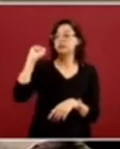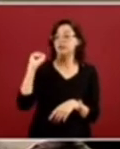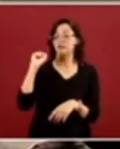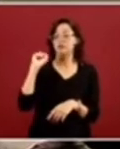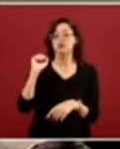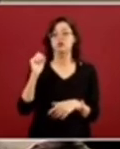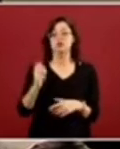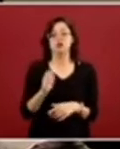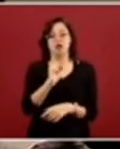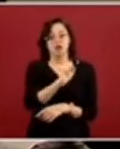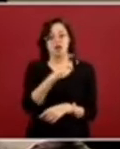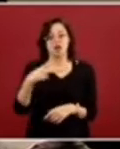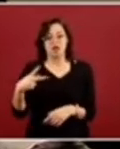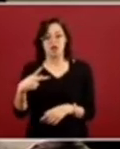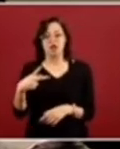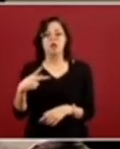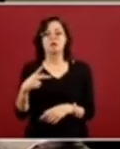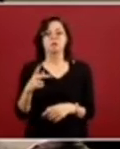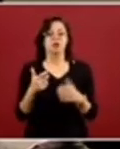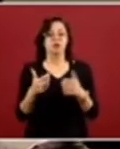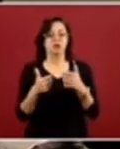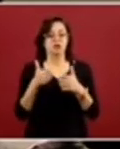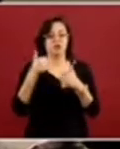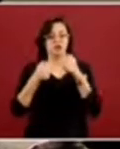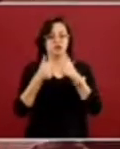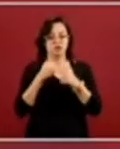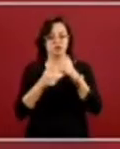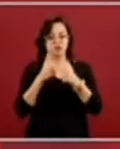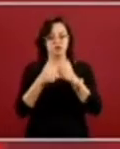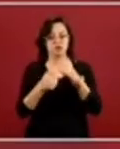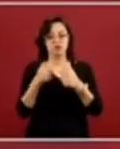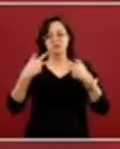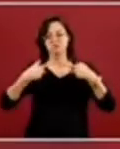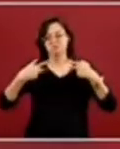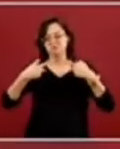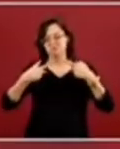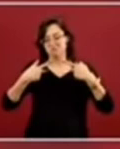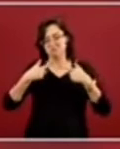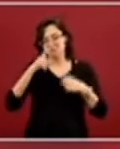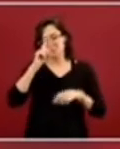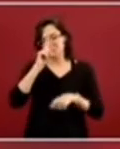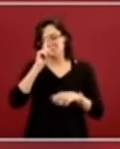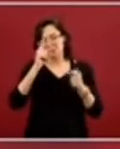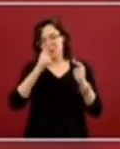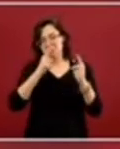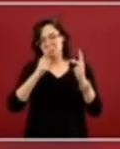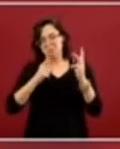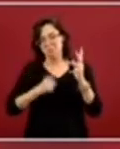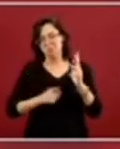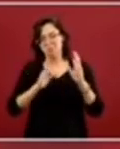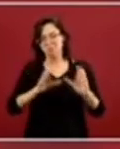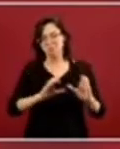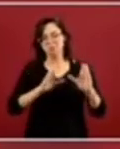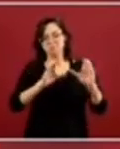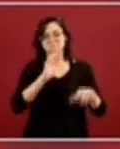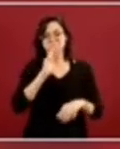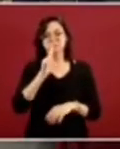la aplicación móvil que permite orientar a la ciudadanía sobre la mejor manera de proceder.